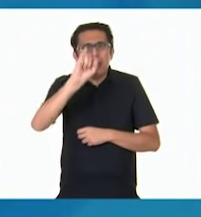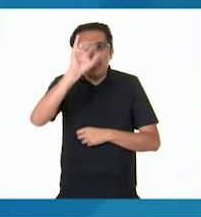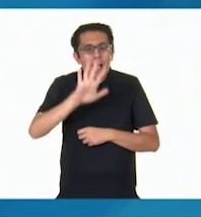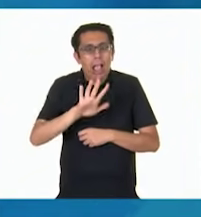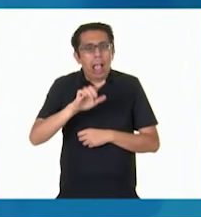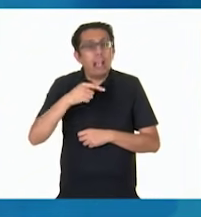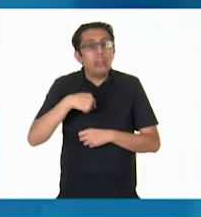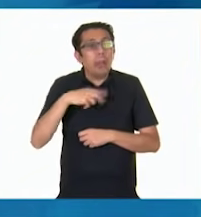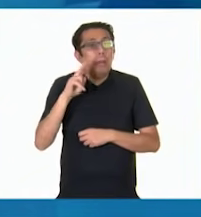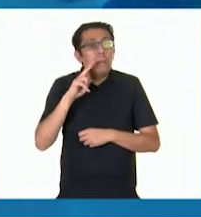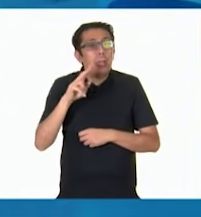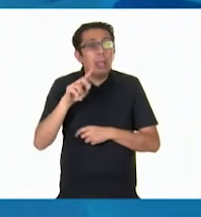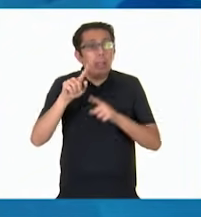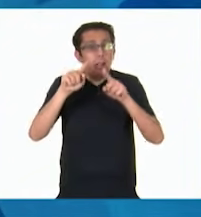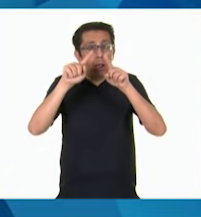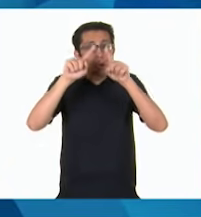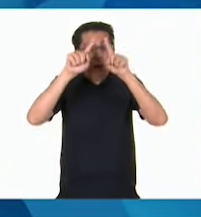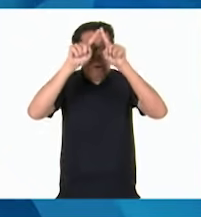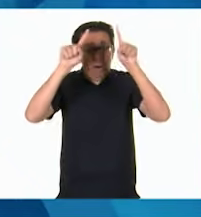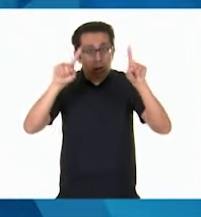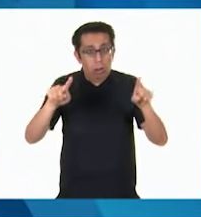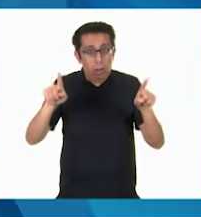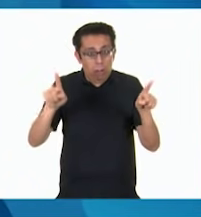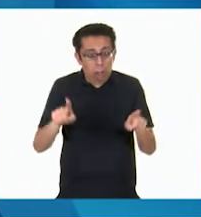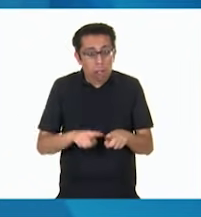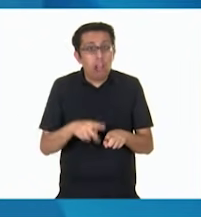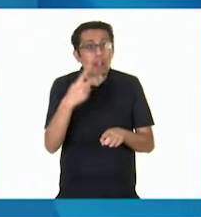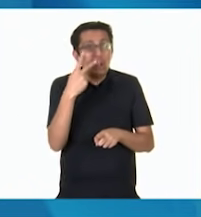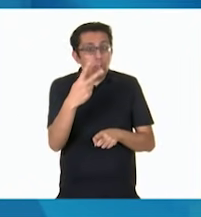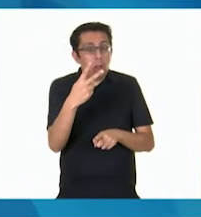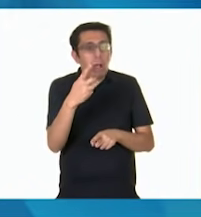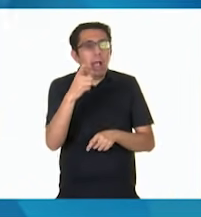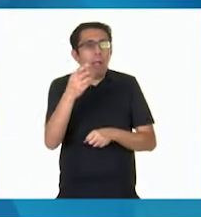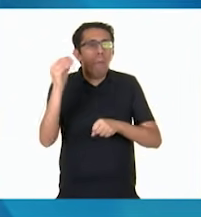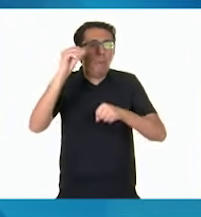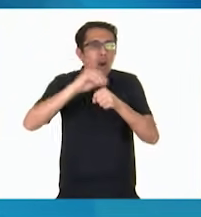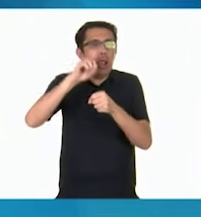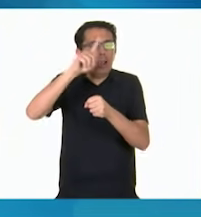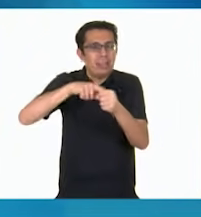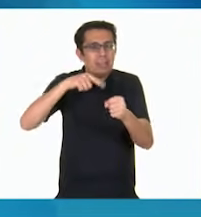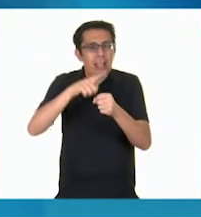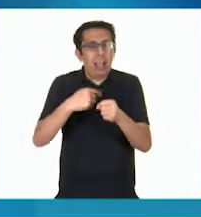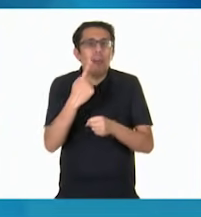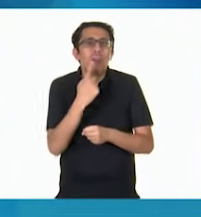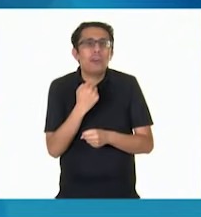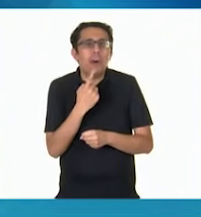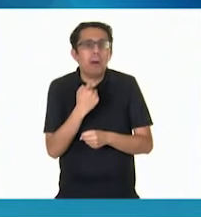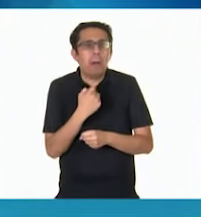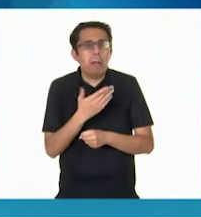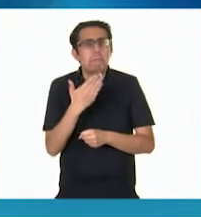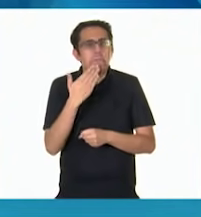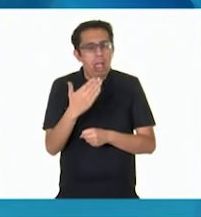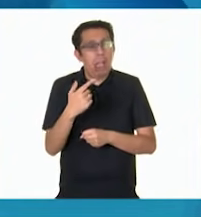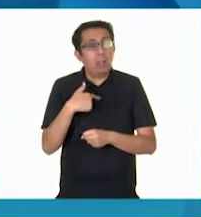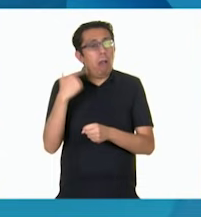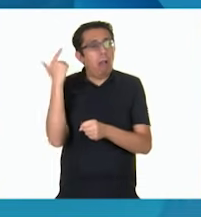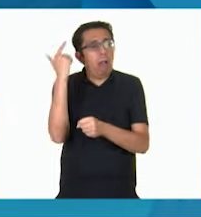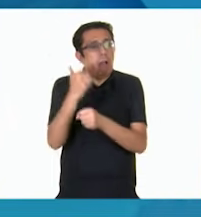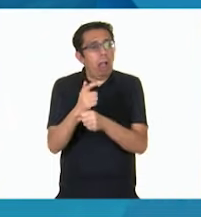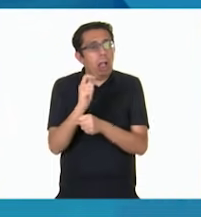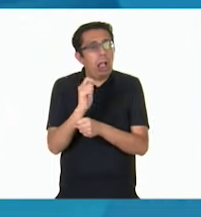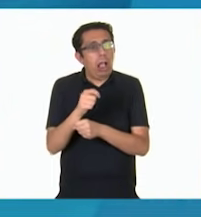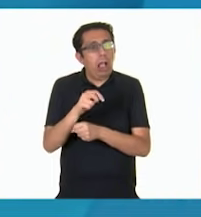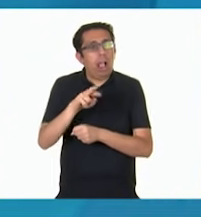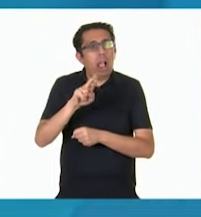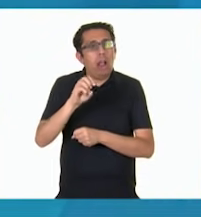vi un par de rombos. Y los vamos a iluminar de color rojo. Perfecto. Yo ya encontré un romboide.